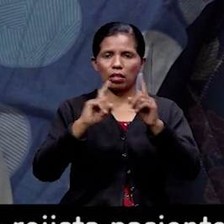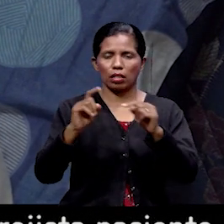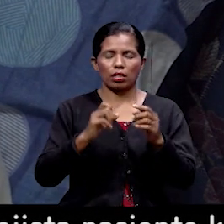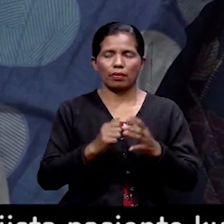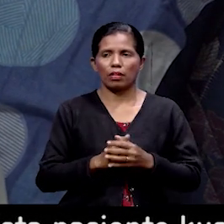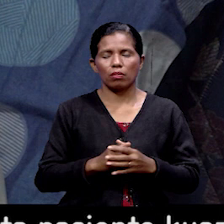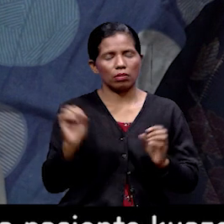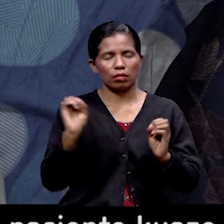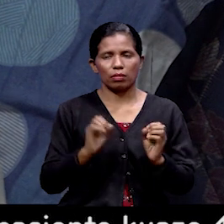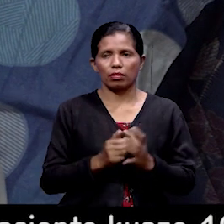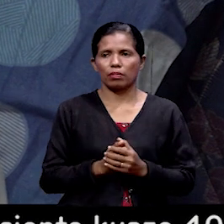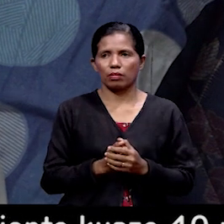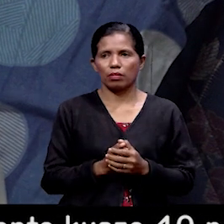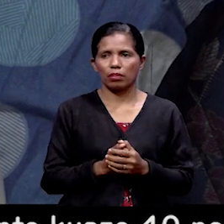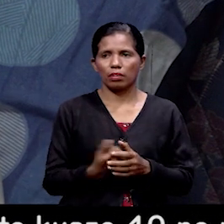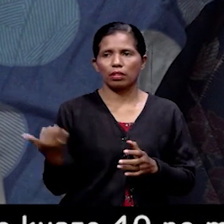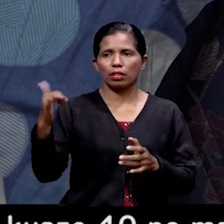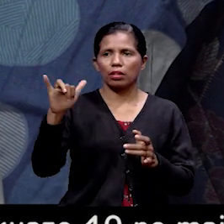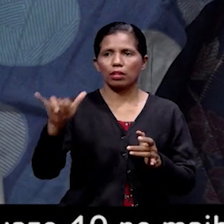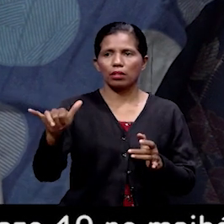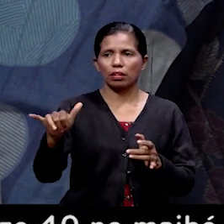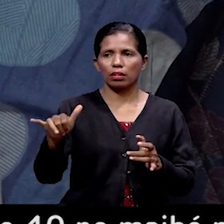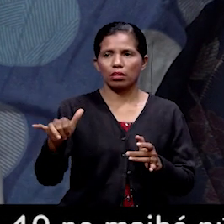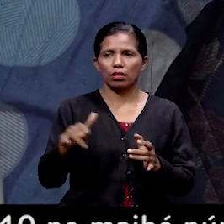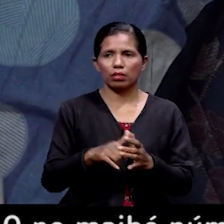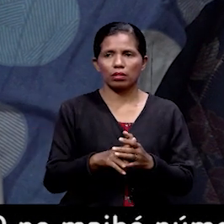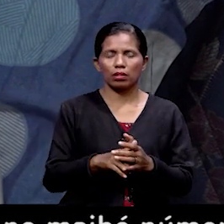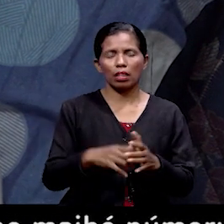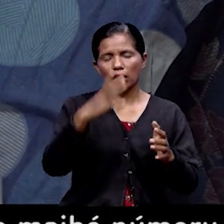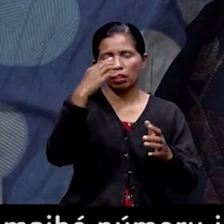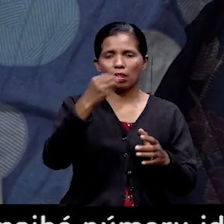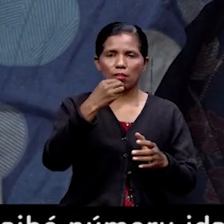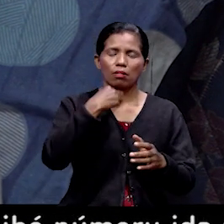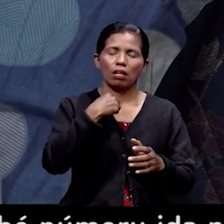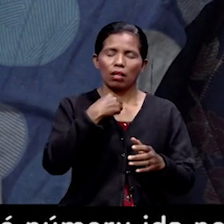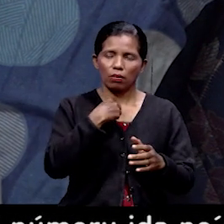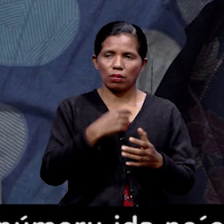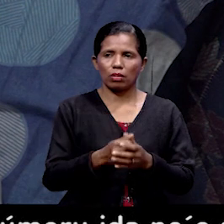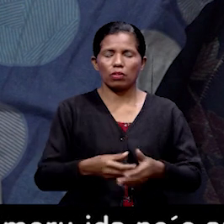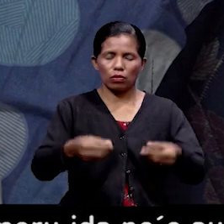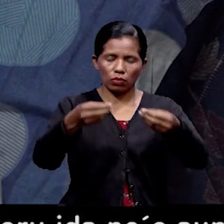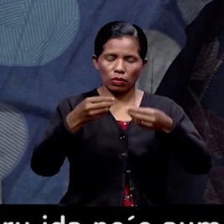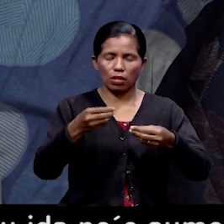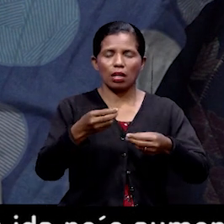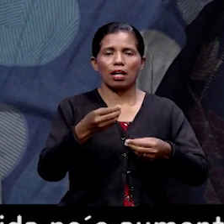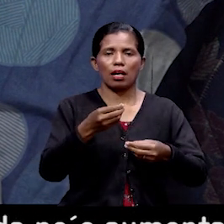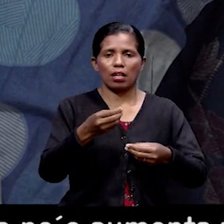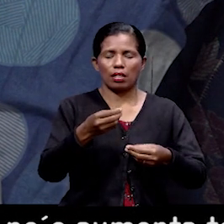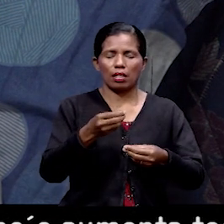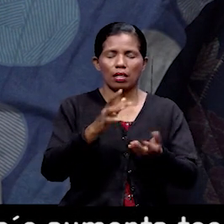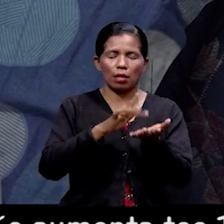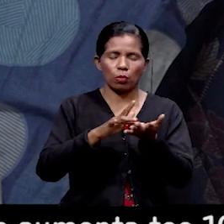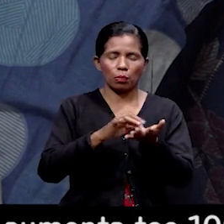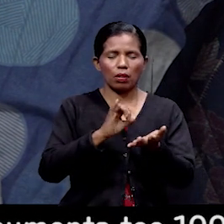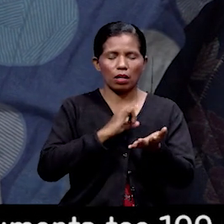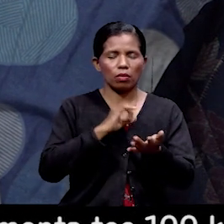inconsciente ta ba sirta o be hata ma tu ha ka hon ka koro i foi muru ba hala bele sadar le be